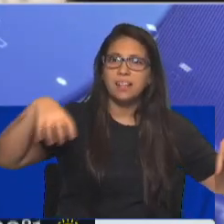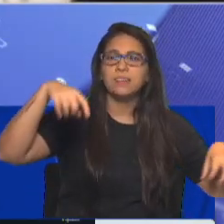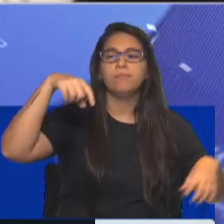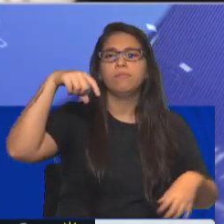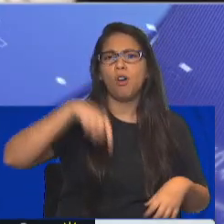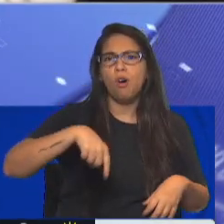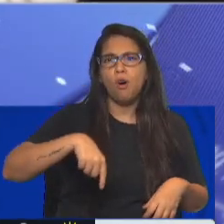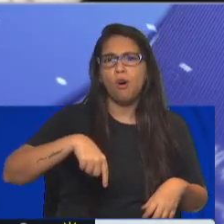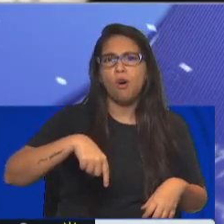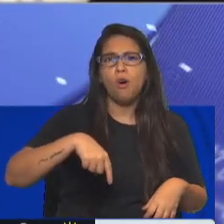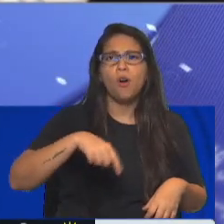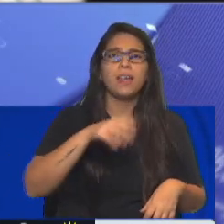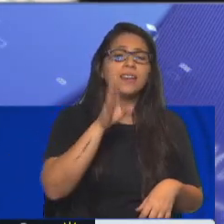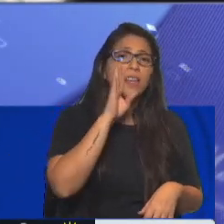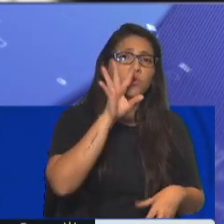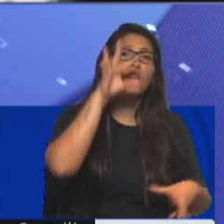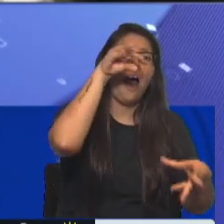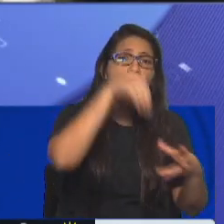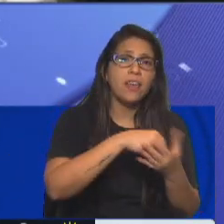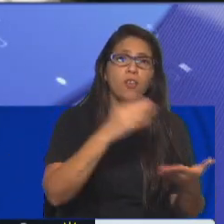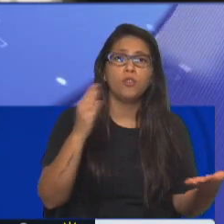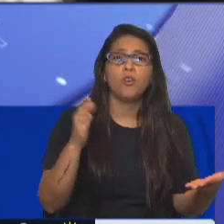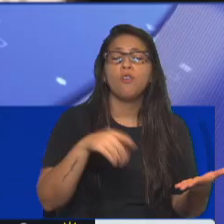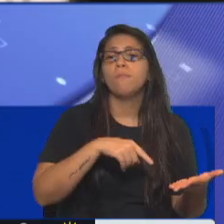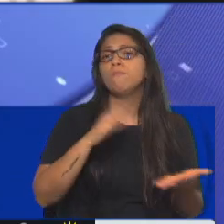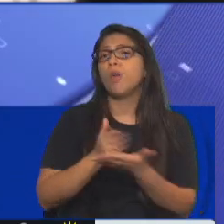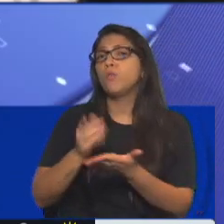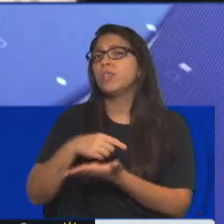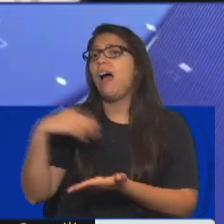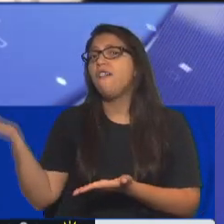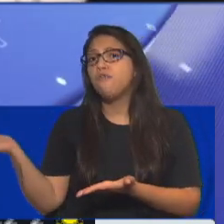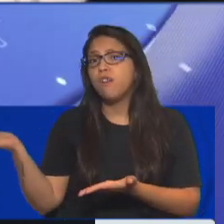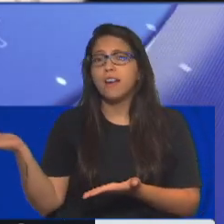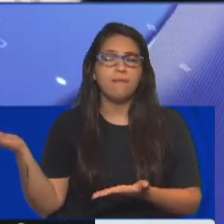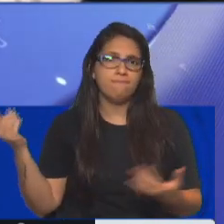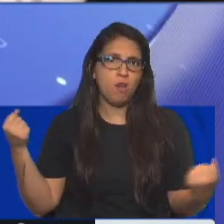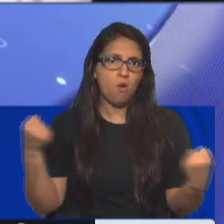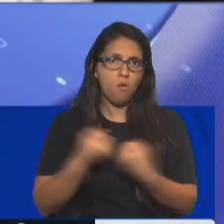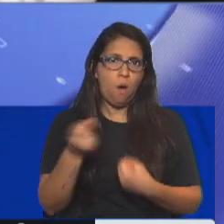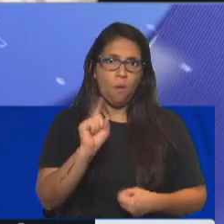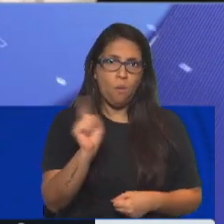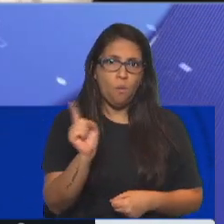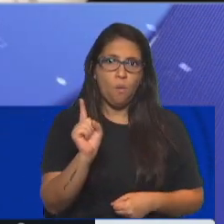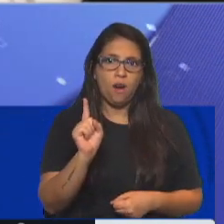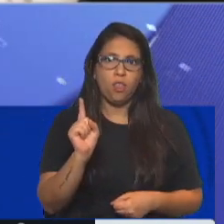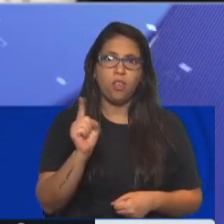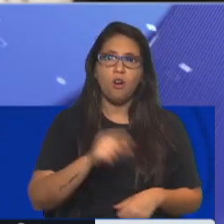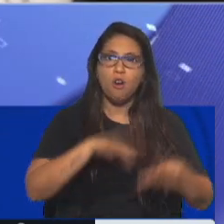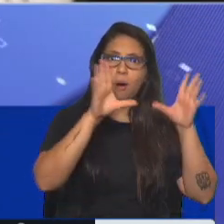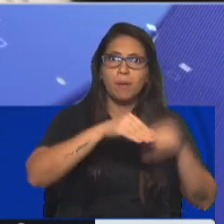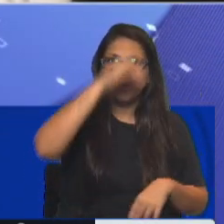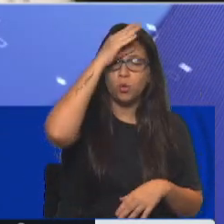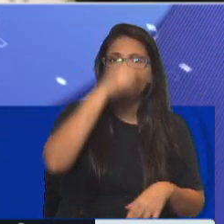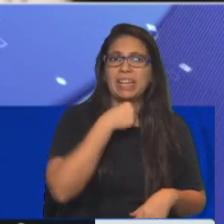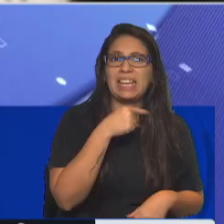venden en parte en el mercado norteamericano, producen en terceros estados, no están de acuerdo con esta política completa, en términos de que